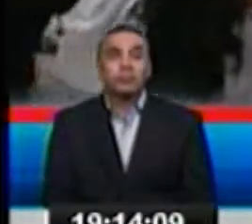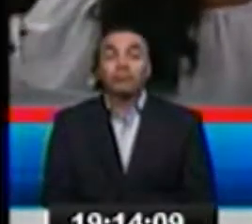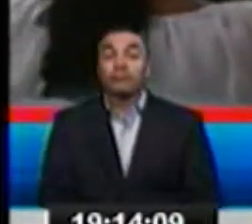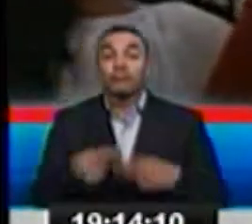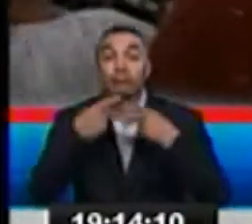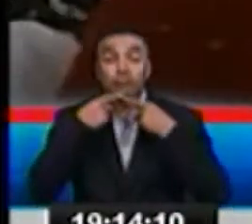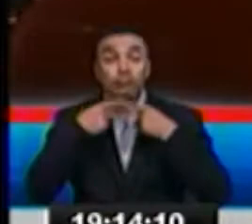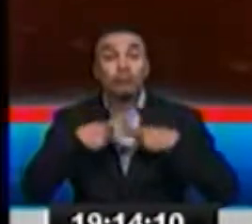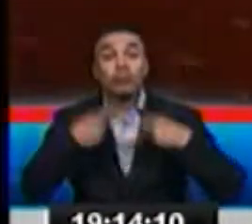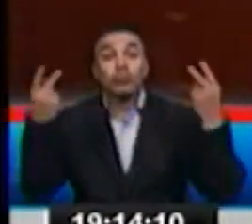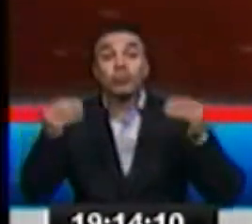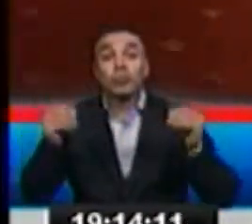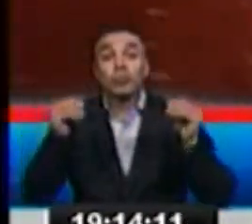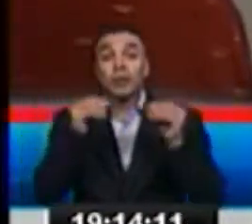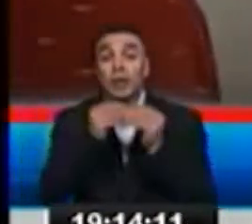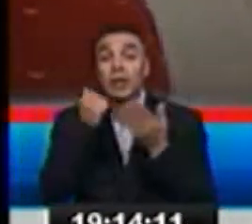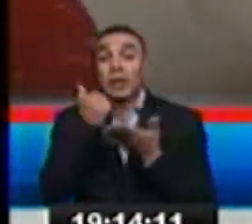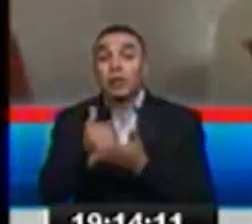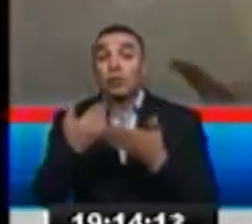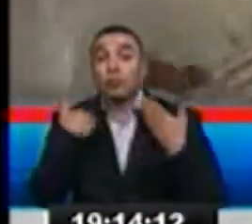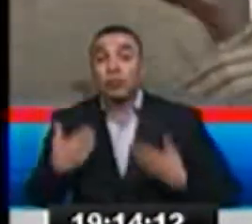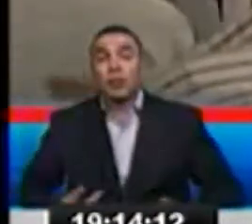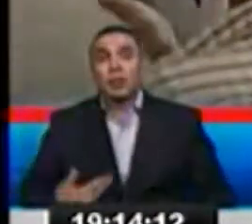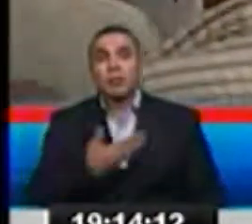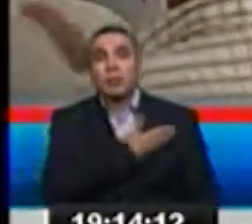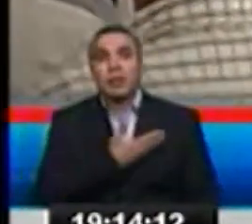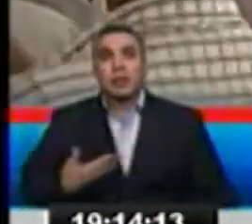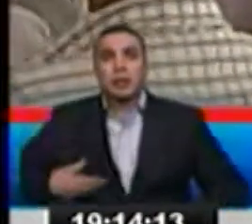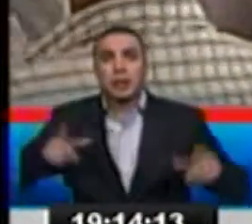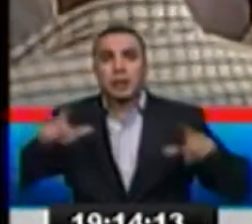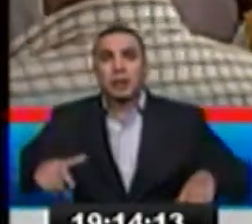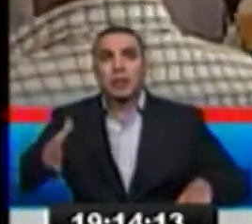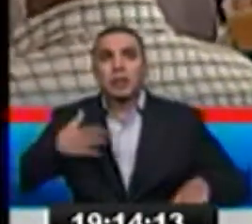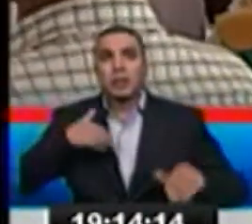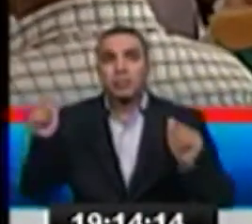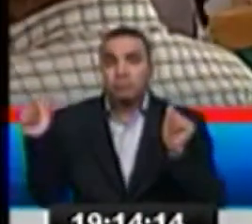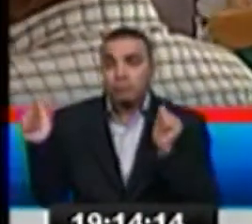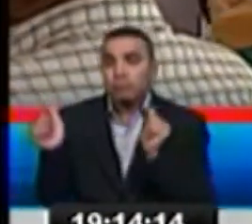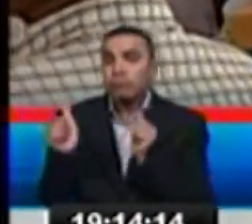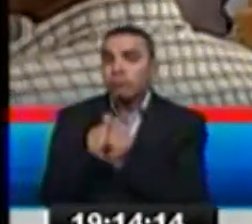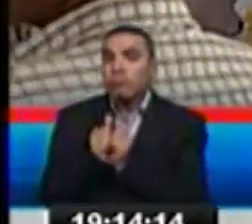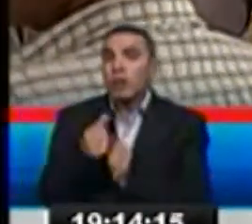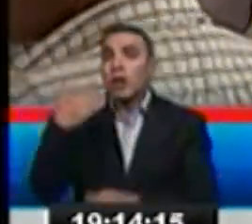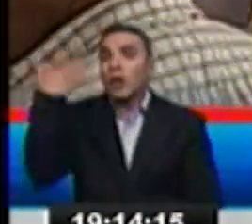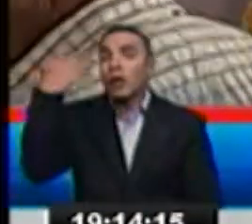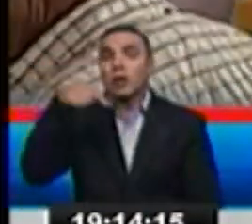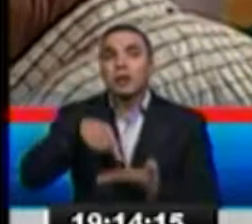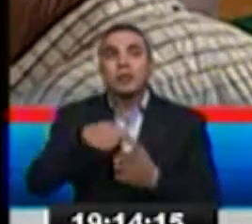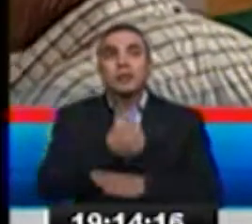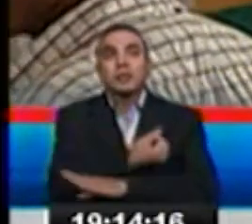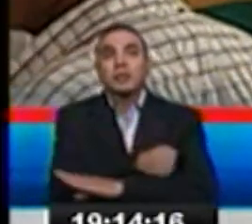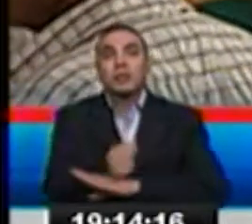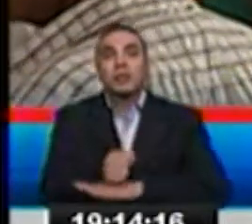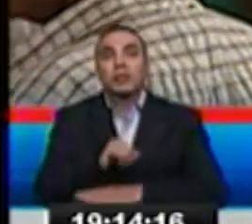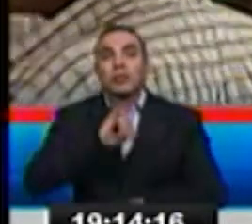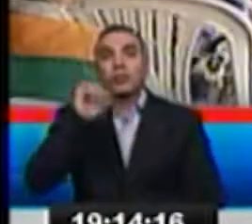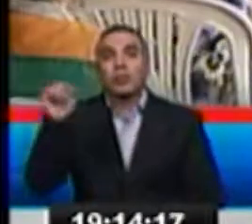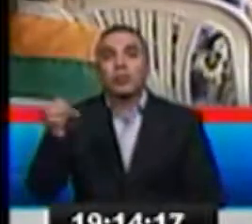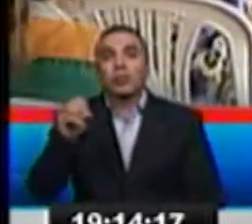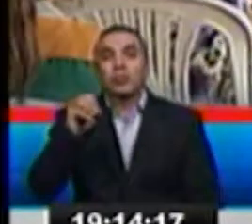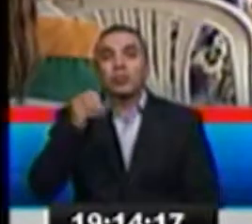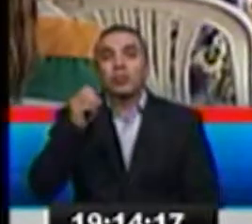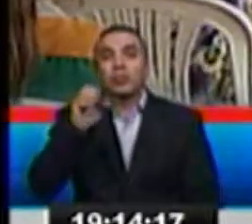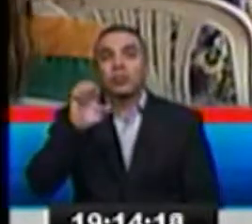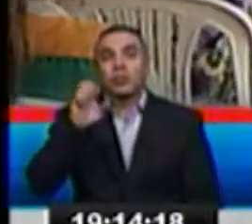de ampliación del plan de asistencia humanitaria, el presidente Moreno estuvo acompañado del alcalde del cantón San Borondón, José Yunes, y